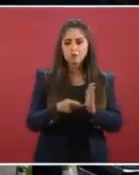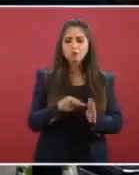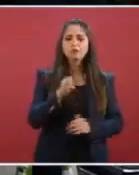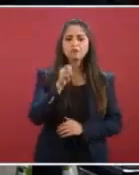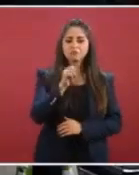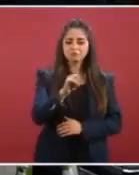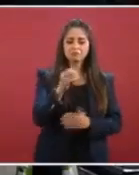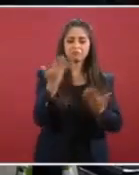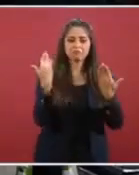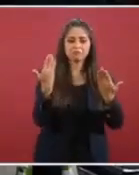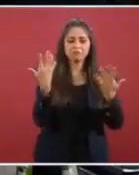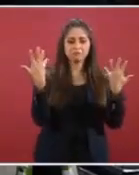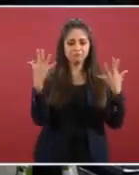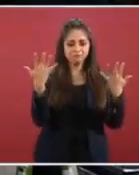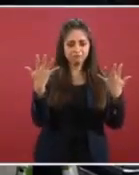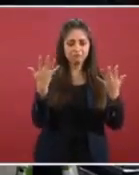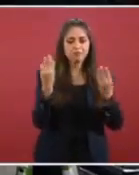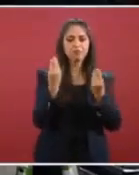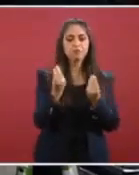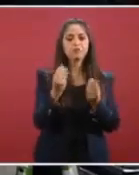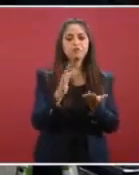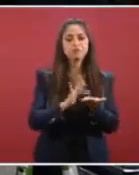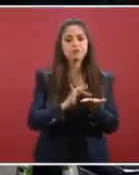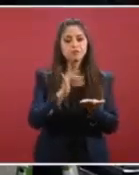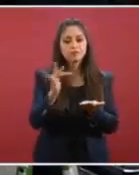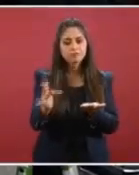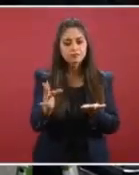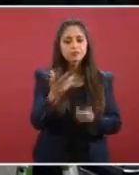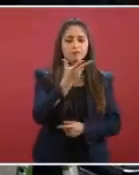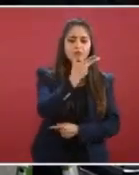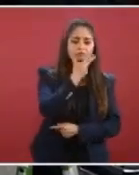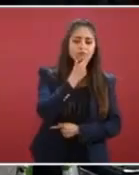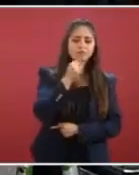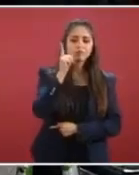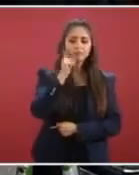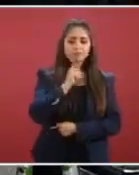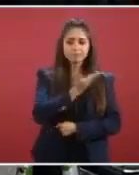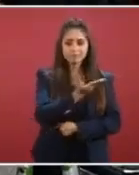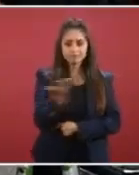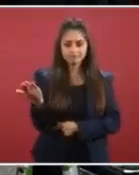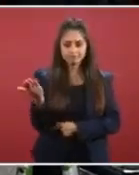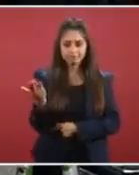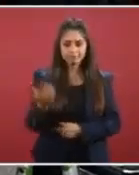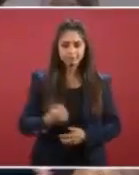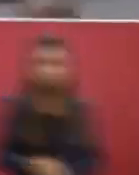merecidos. Muchas gracias a todas y a todos ustedes.